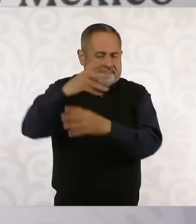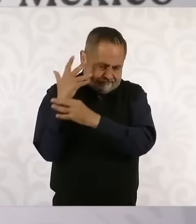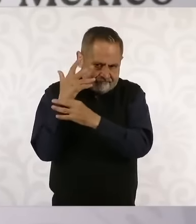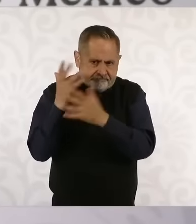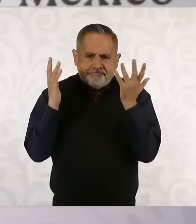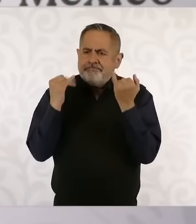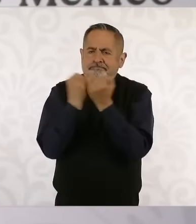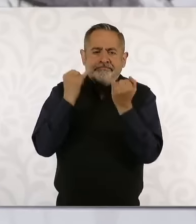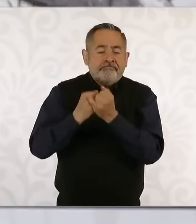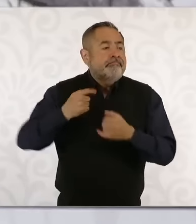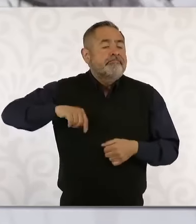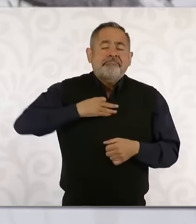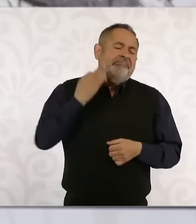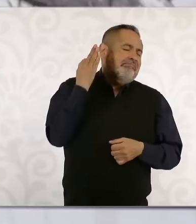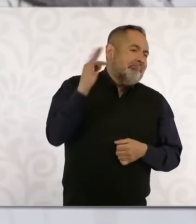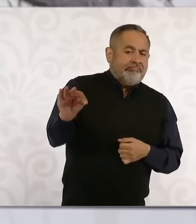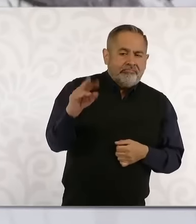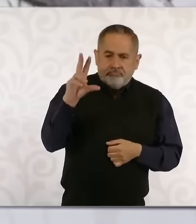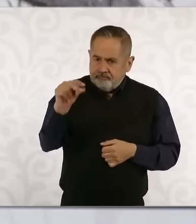vamos a traicionar nunca al pueblo de México.